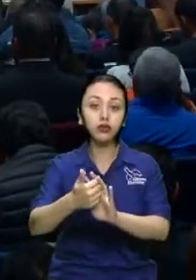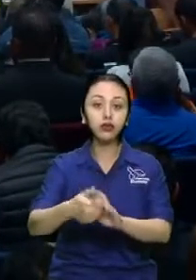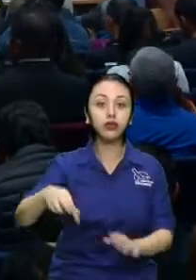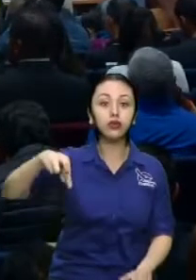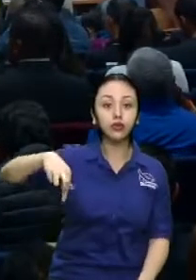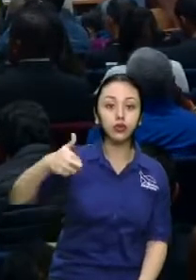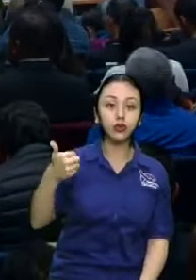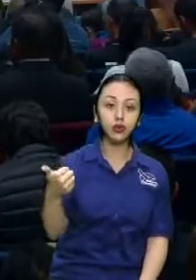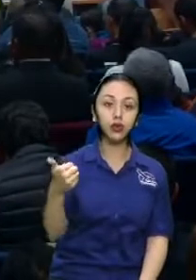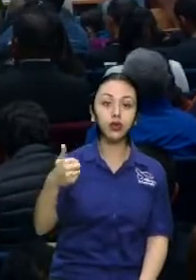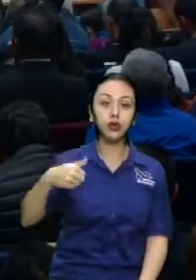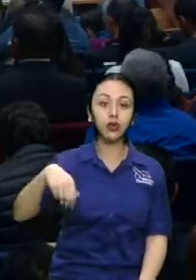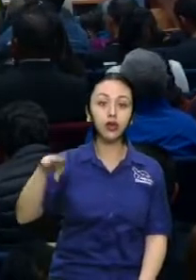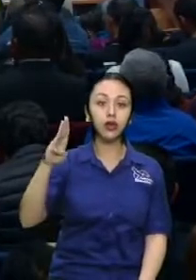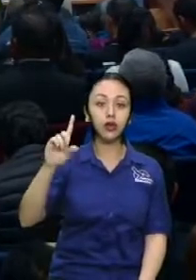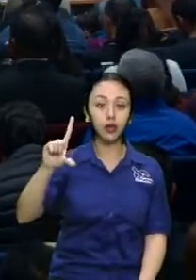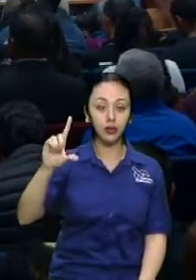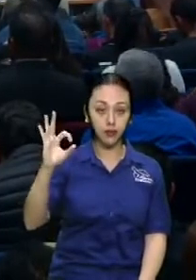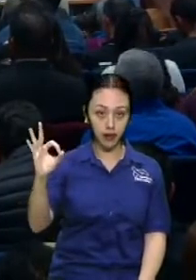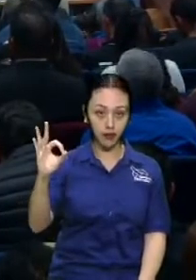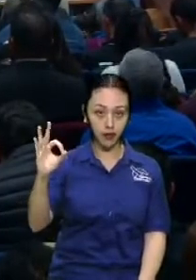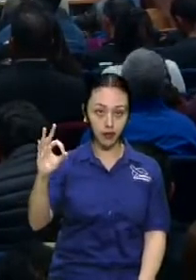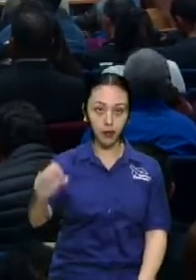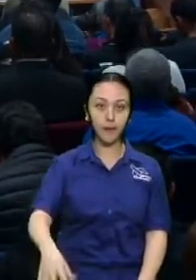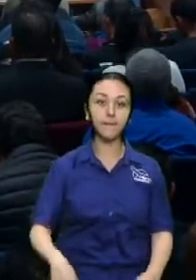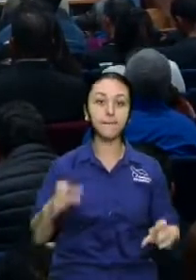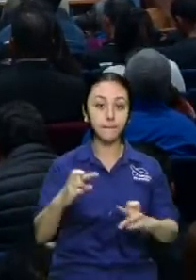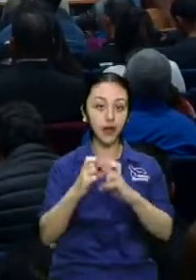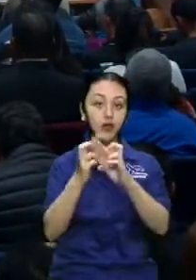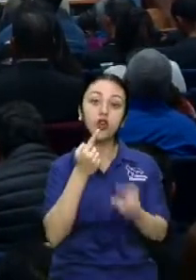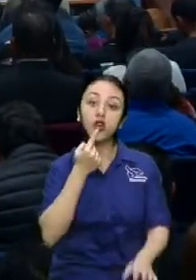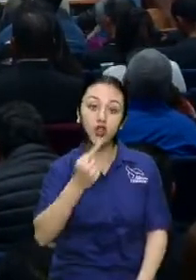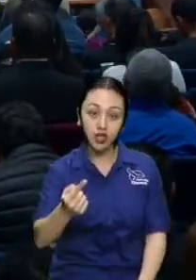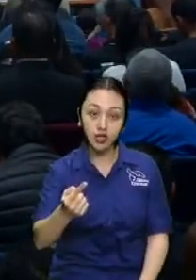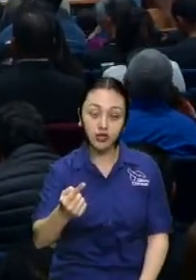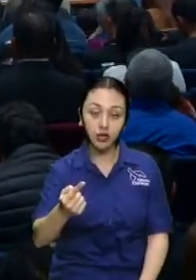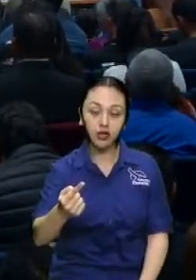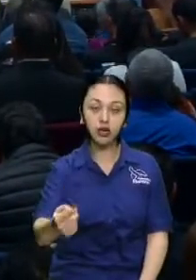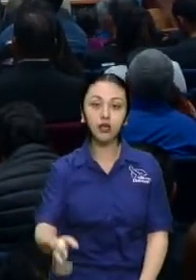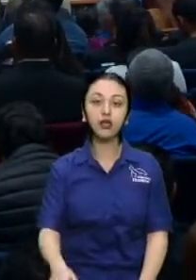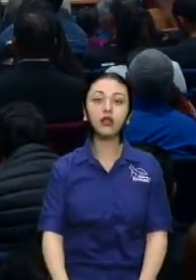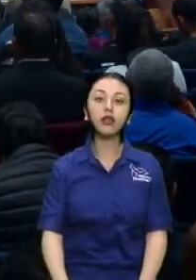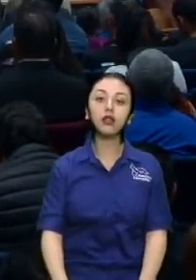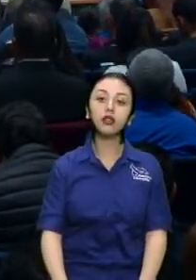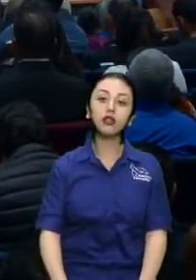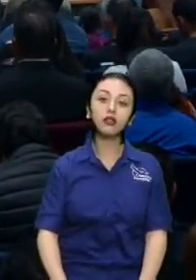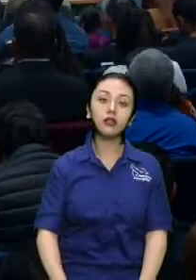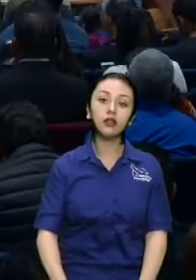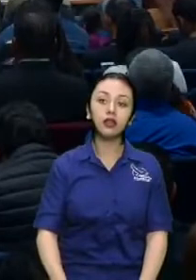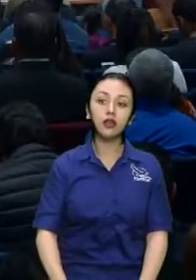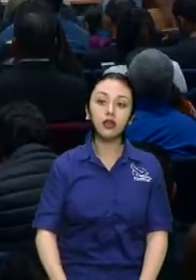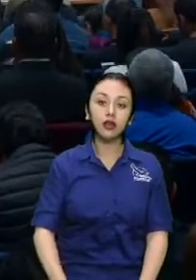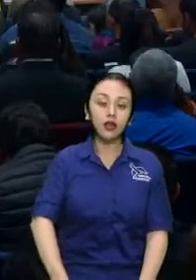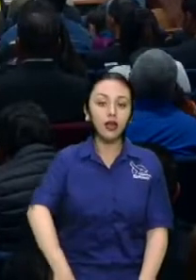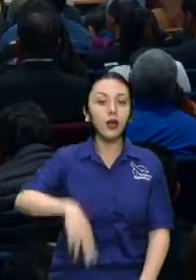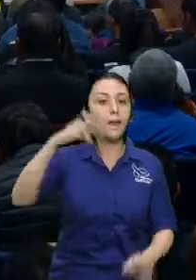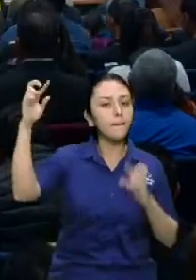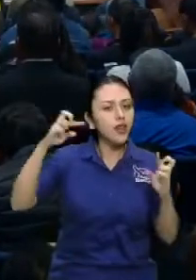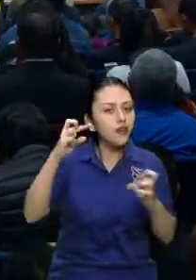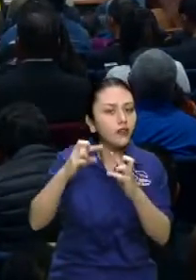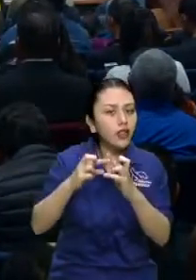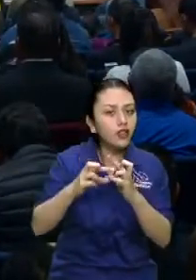supremo llamamiento, etcétera. Y después dice, así que todos los que somos perfectos sintamos una misma cosa. Entonces, ¿en qué quedamos? ¿Es perfecto o no es